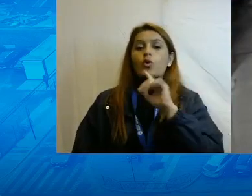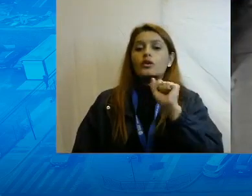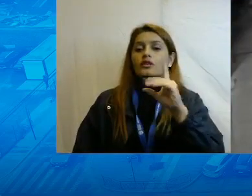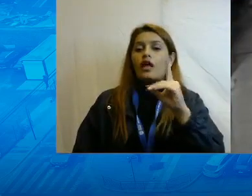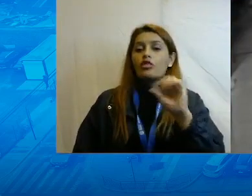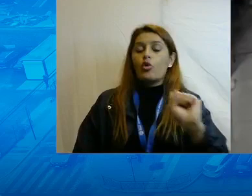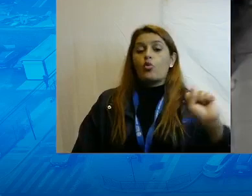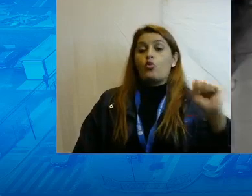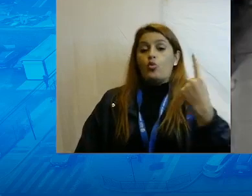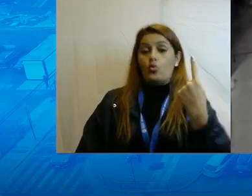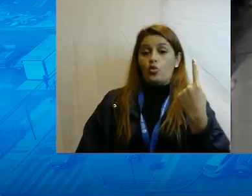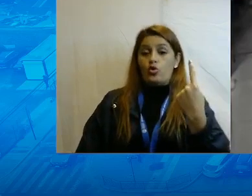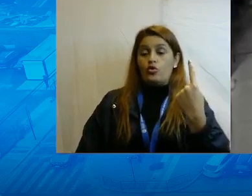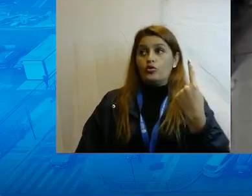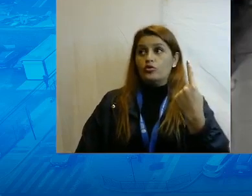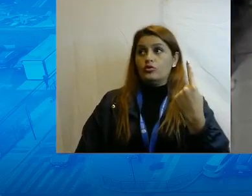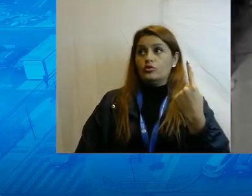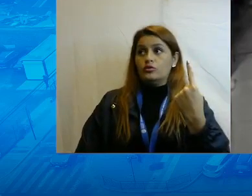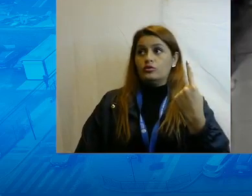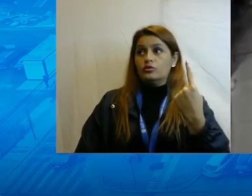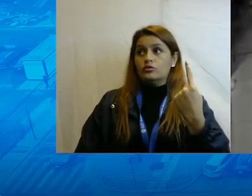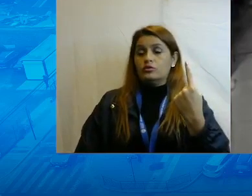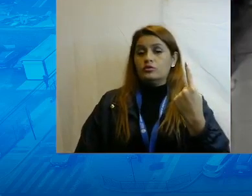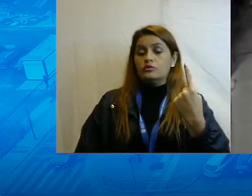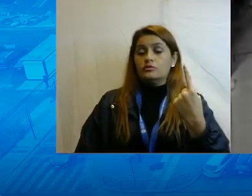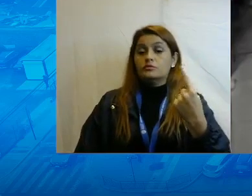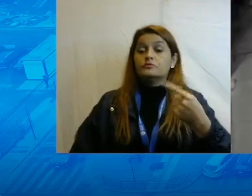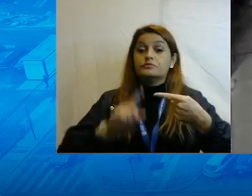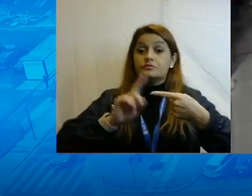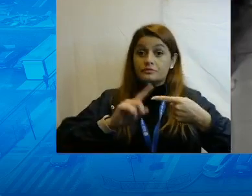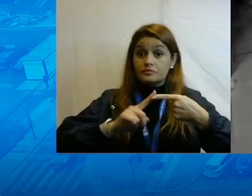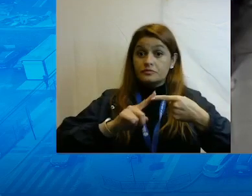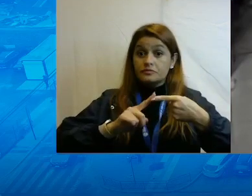66.861.281 con 150 días. Martínez.